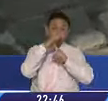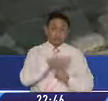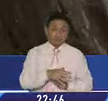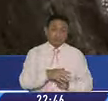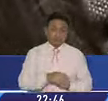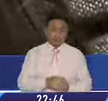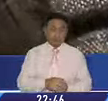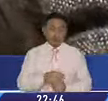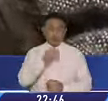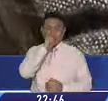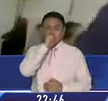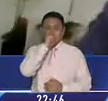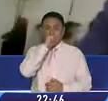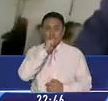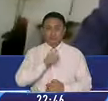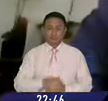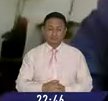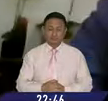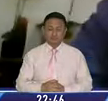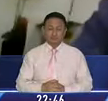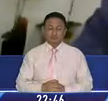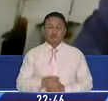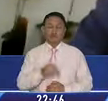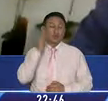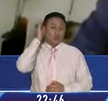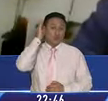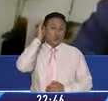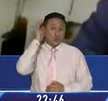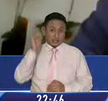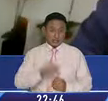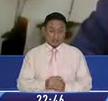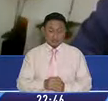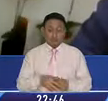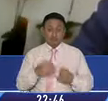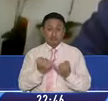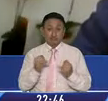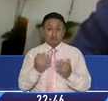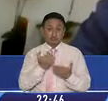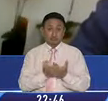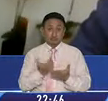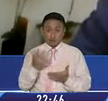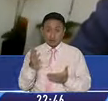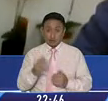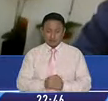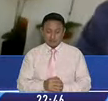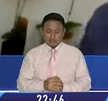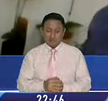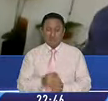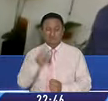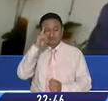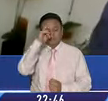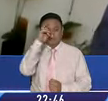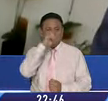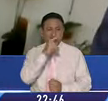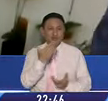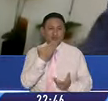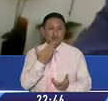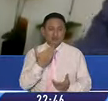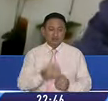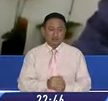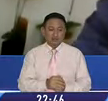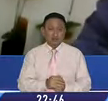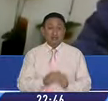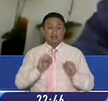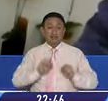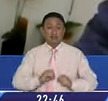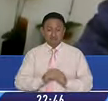tener independencia económica. Las mujeres que no logran tener una independencia económica muy difícilmente pueden abandonar las